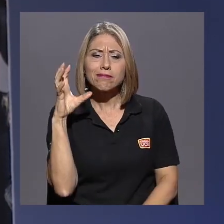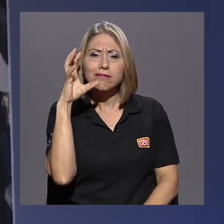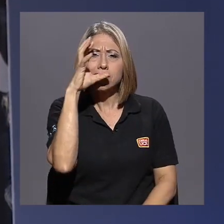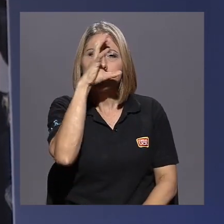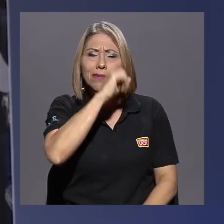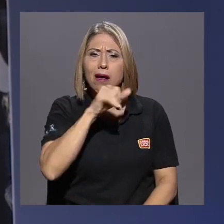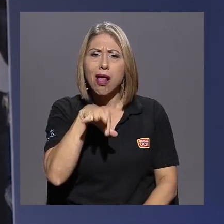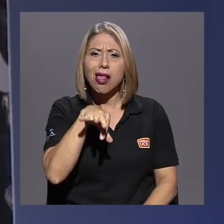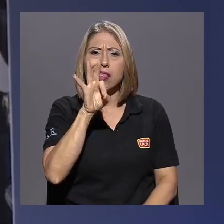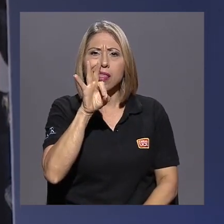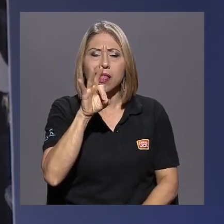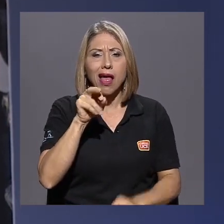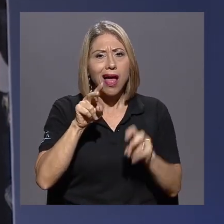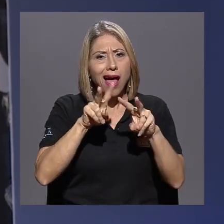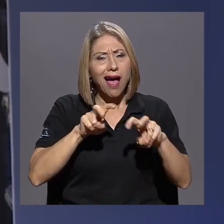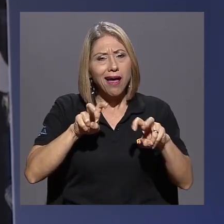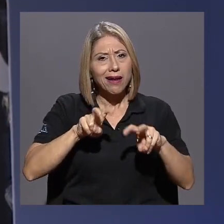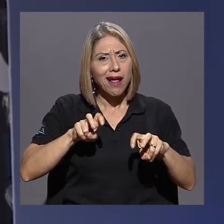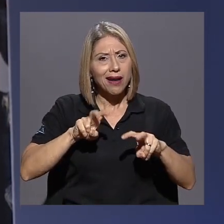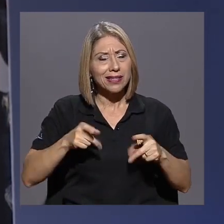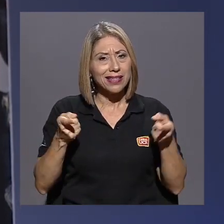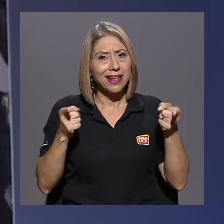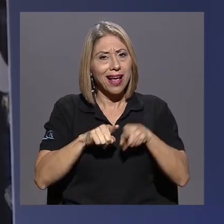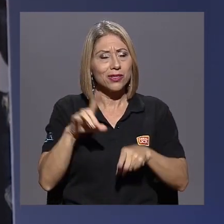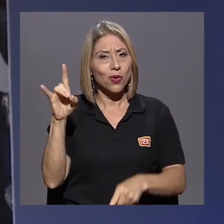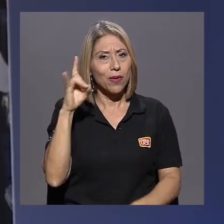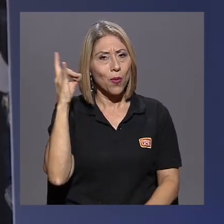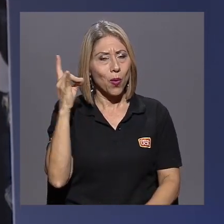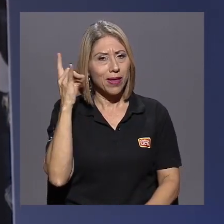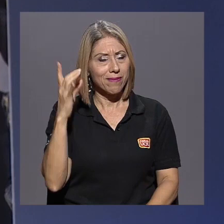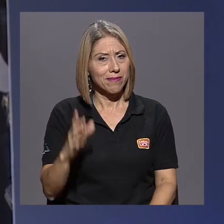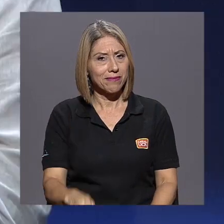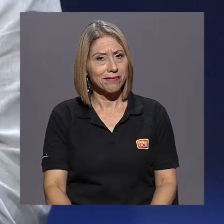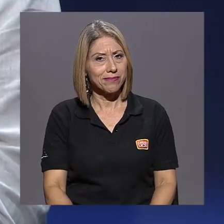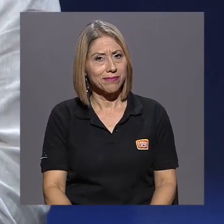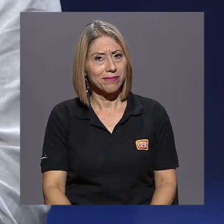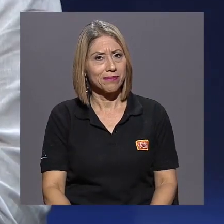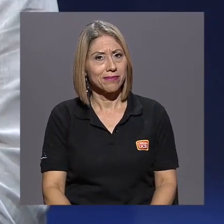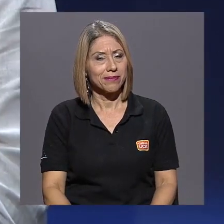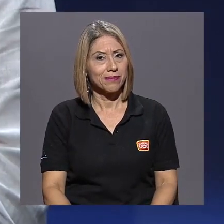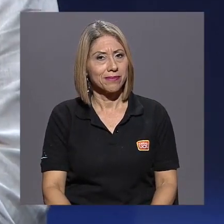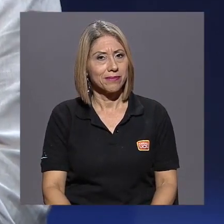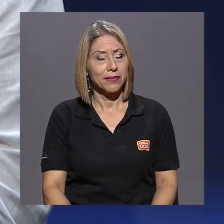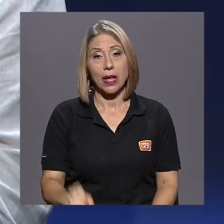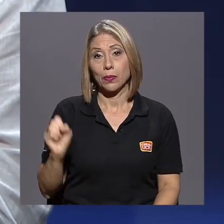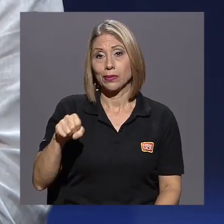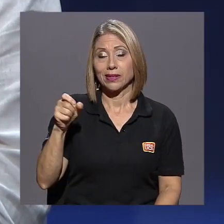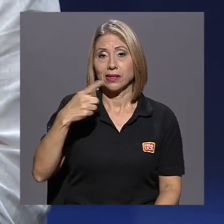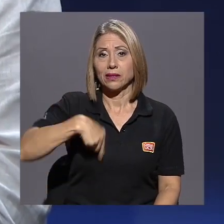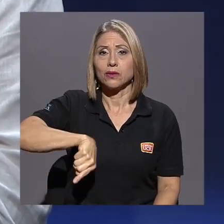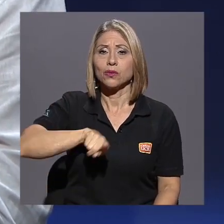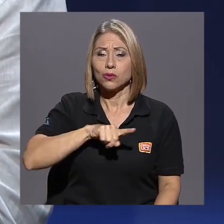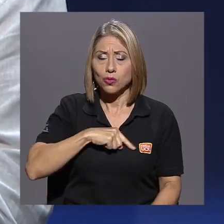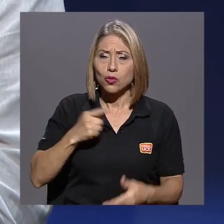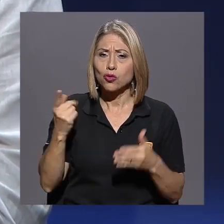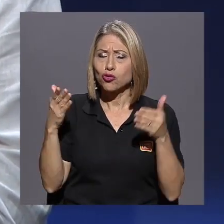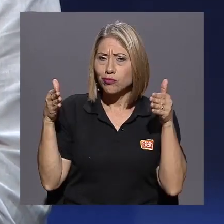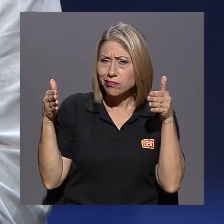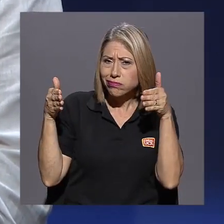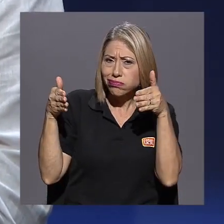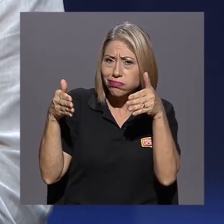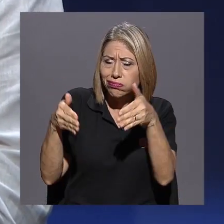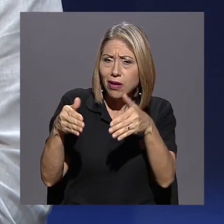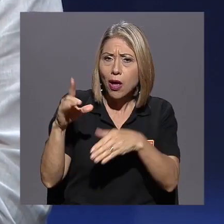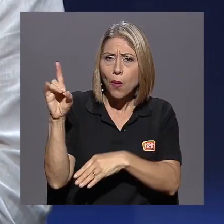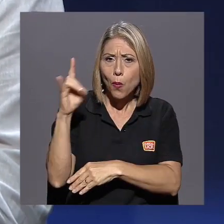trabajo de análisis que ha realizado en el caso de bolivia en particular si nosotros nos hemos enfocado bastante en